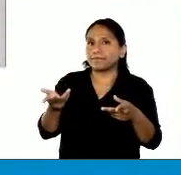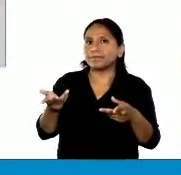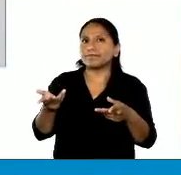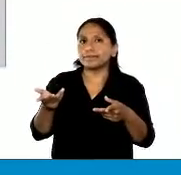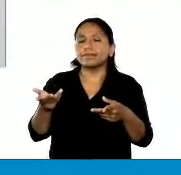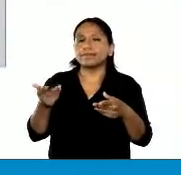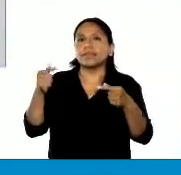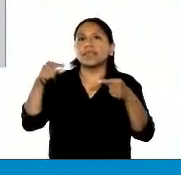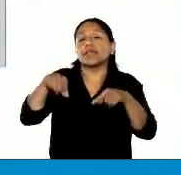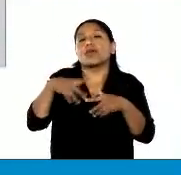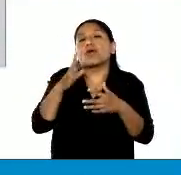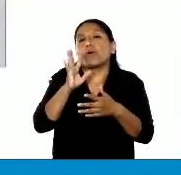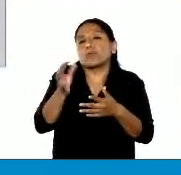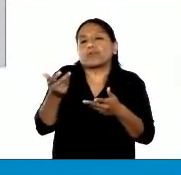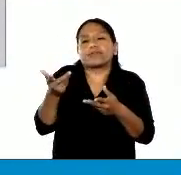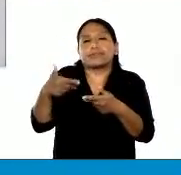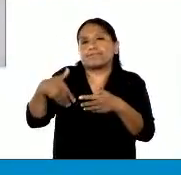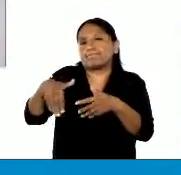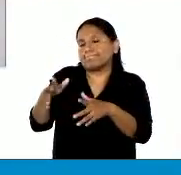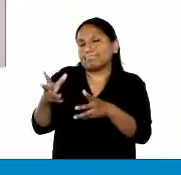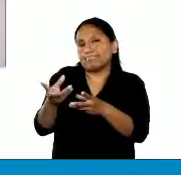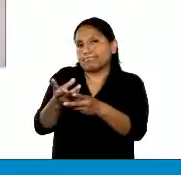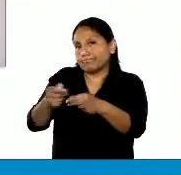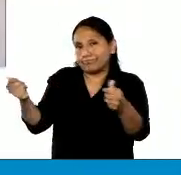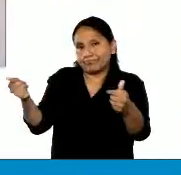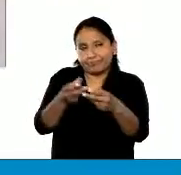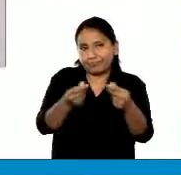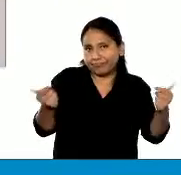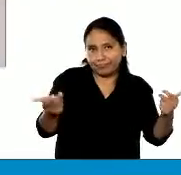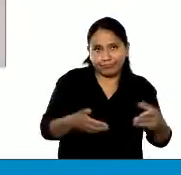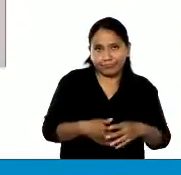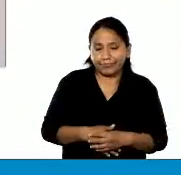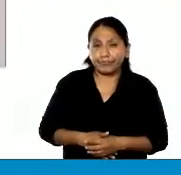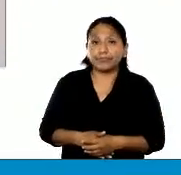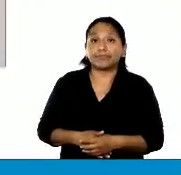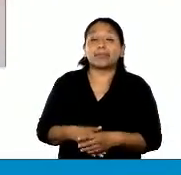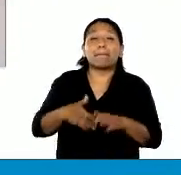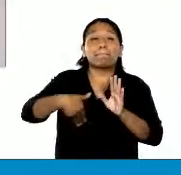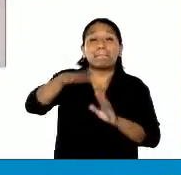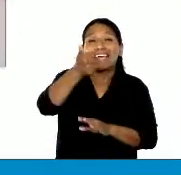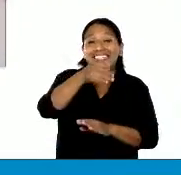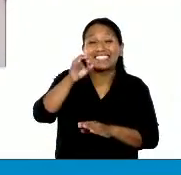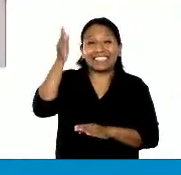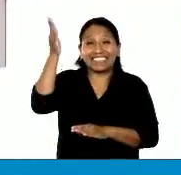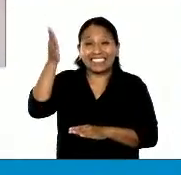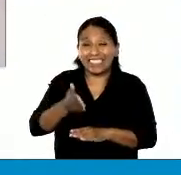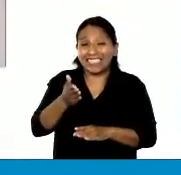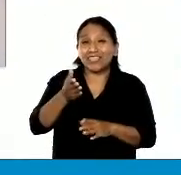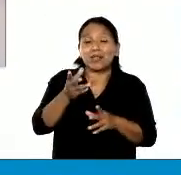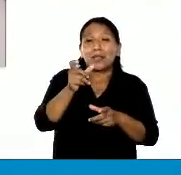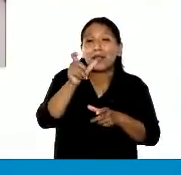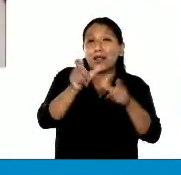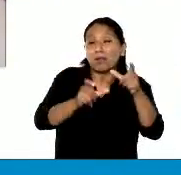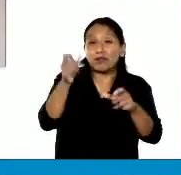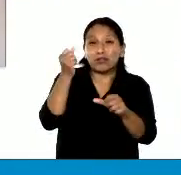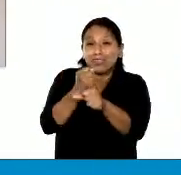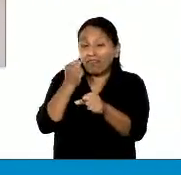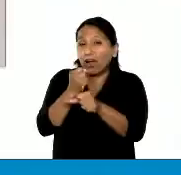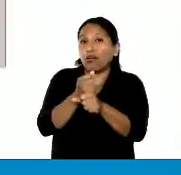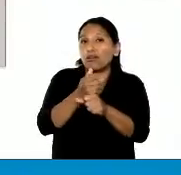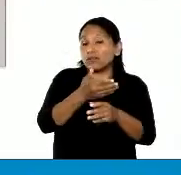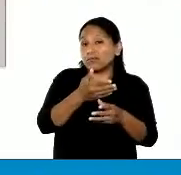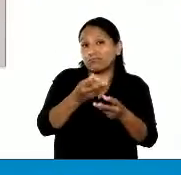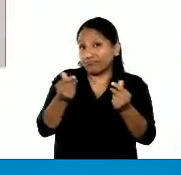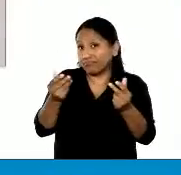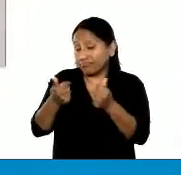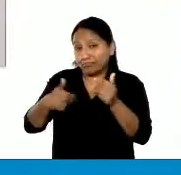luego, obviamente, eran desaparecidos por la Junta. Más del 60% de los desaparecidos eran trabajadores y trabajadoras, eso también